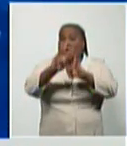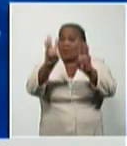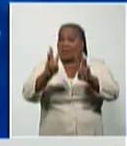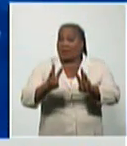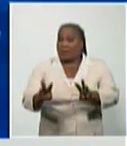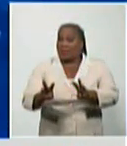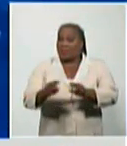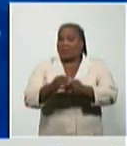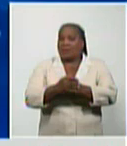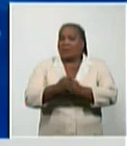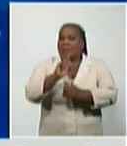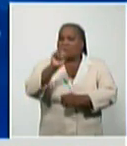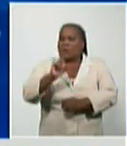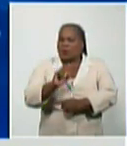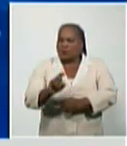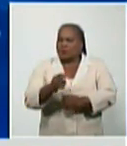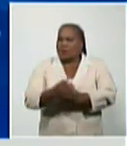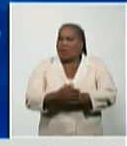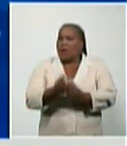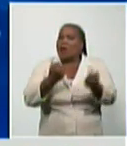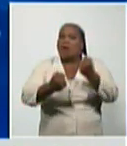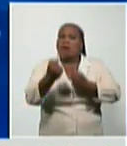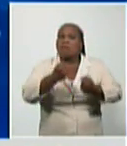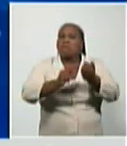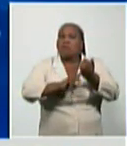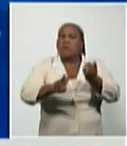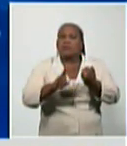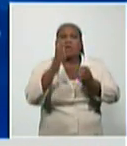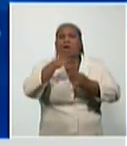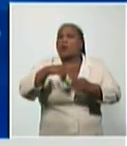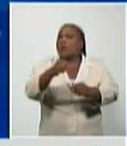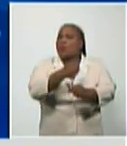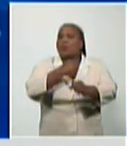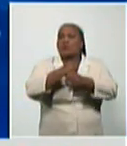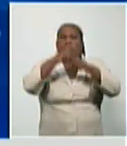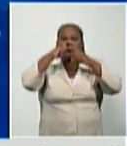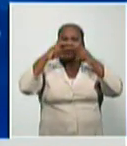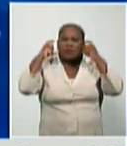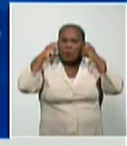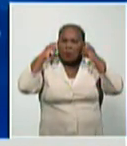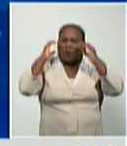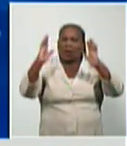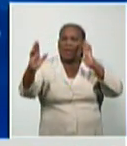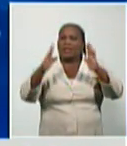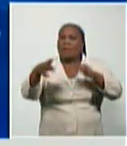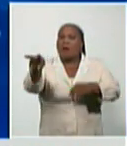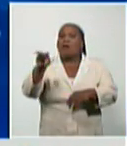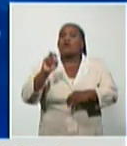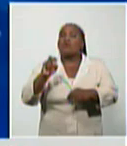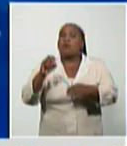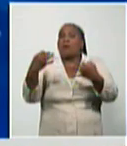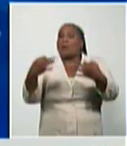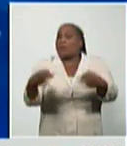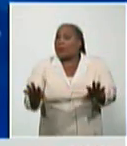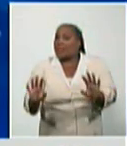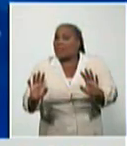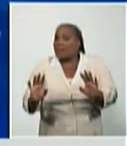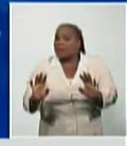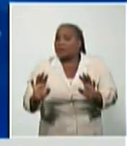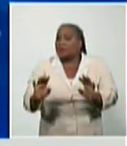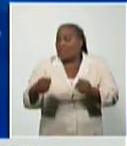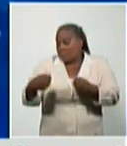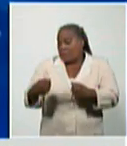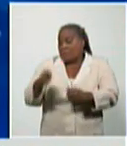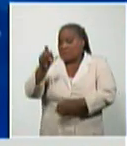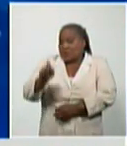doctor, ¿existen provincias que no usan el nasobuco en la nueva normalidad? Debe ser personas que no usan el